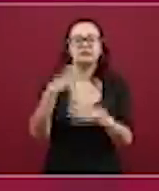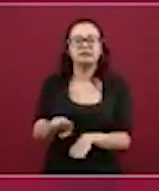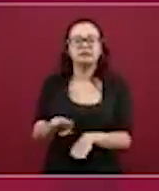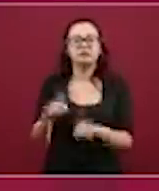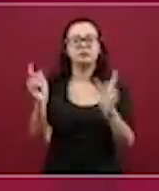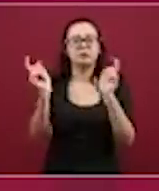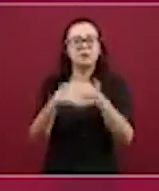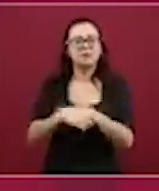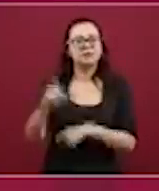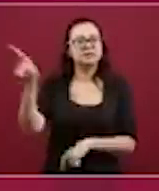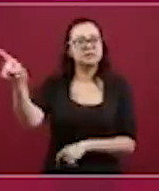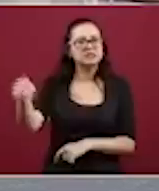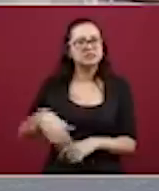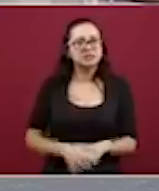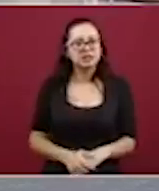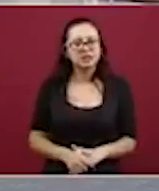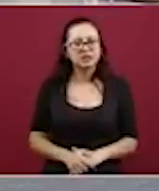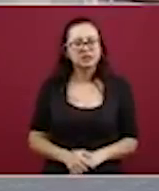Banamex.